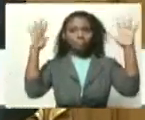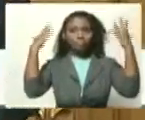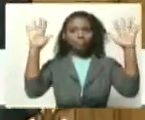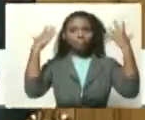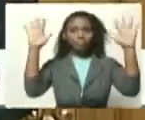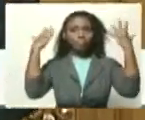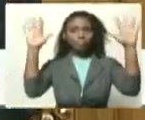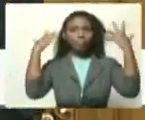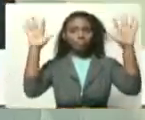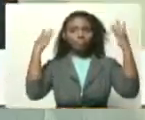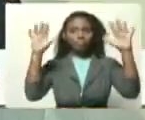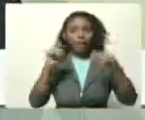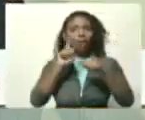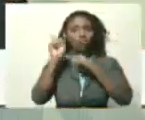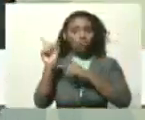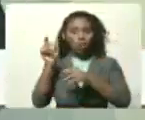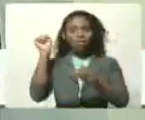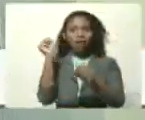Por su trabajo.